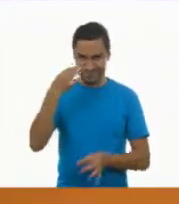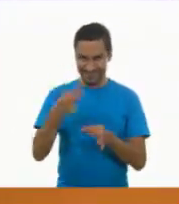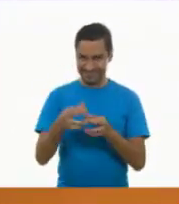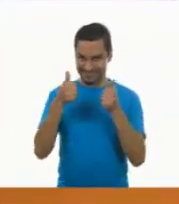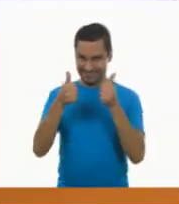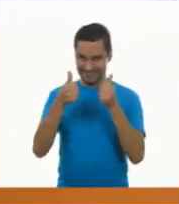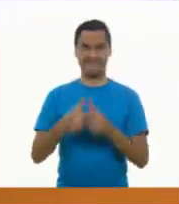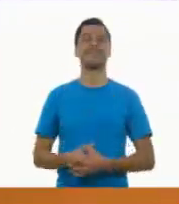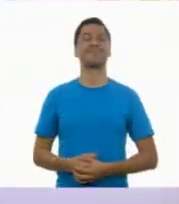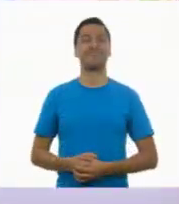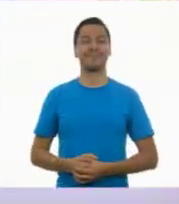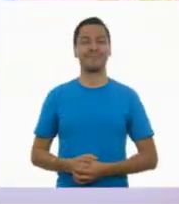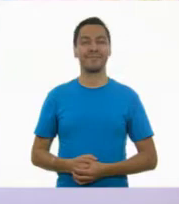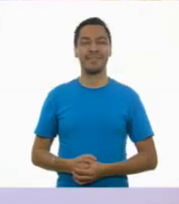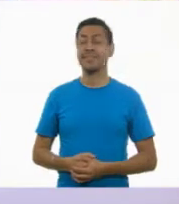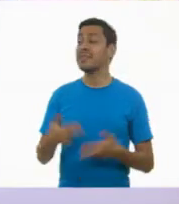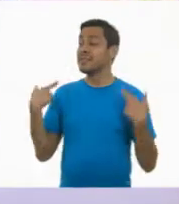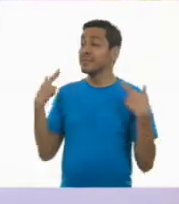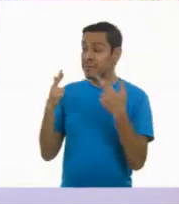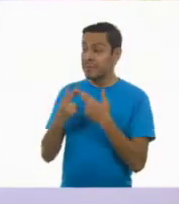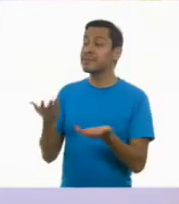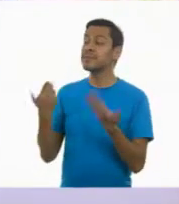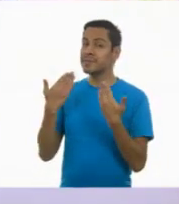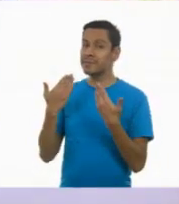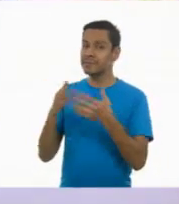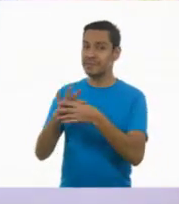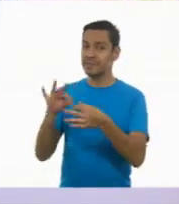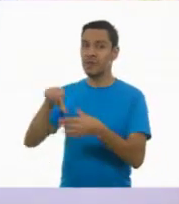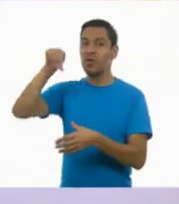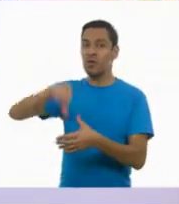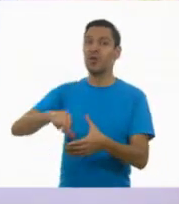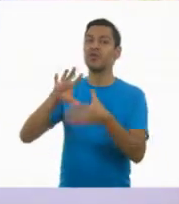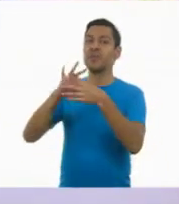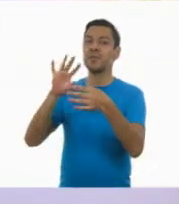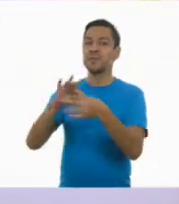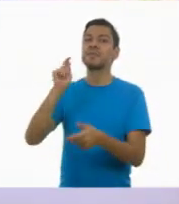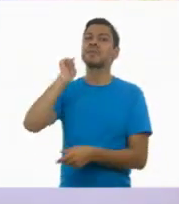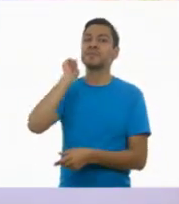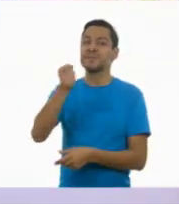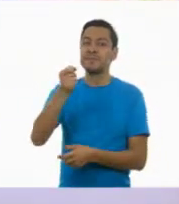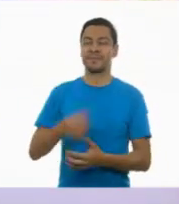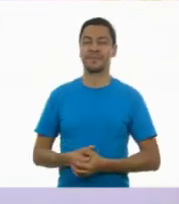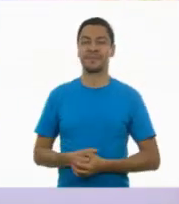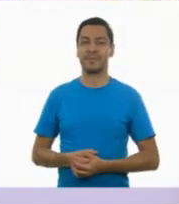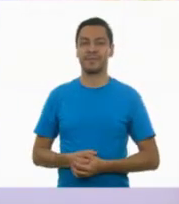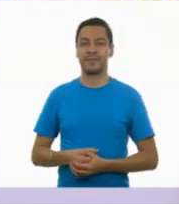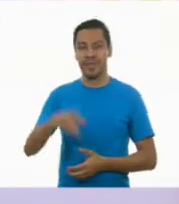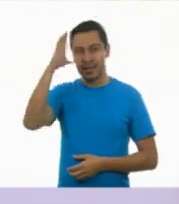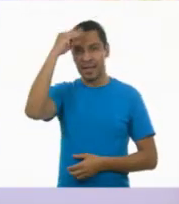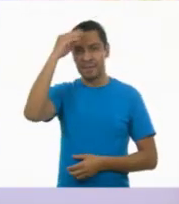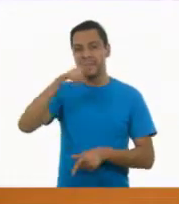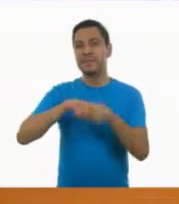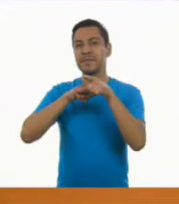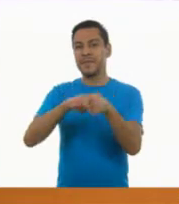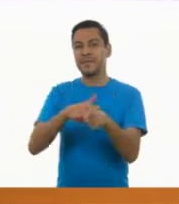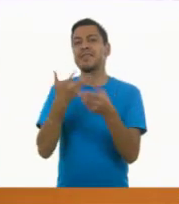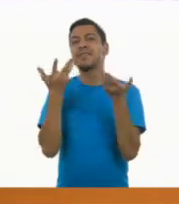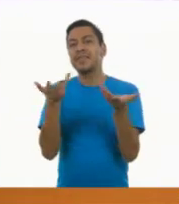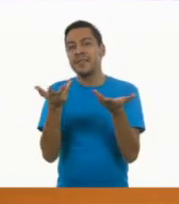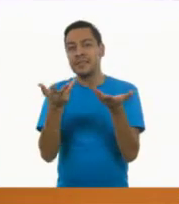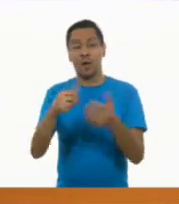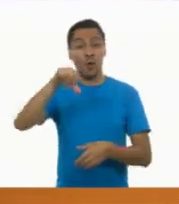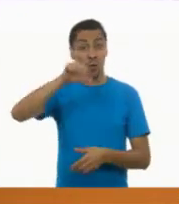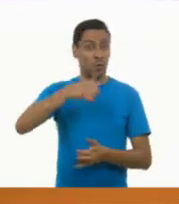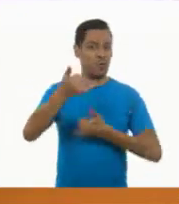bien! Ahora sí, maestra, cuéntenos, ¿qué vamos a trabajar el día de hoy en nuestra clase? ¿Qué vamos a seguir aprendiendo? Hoy vamos a jugar